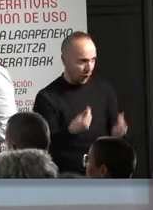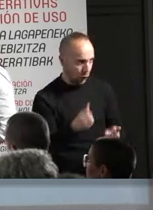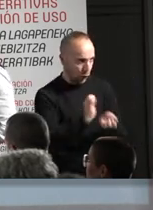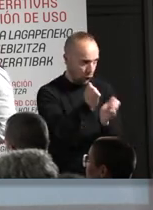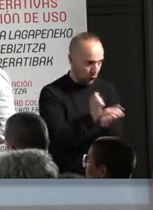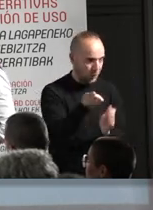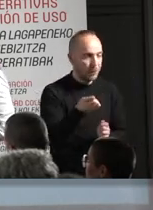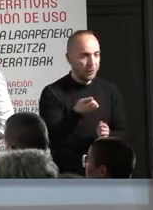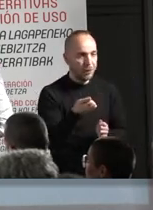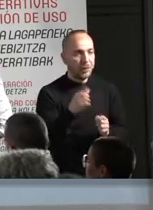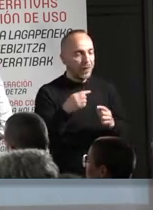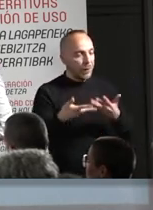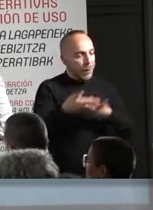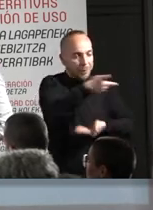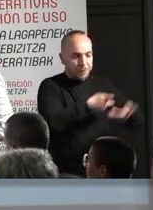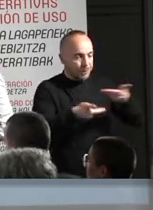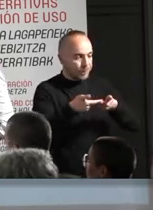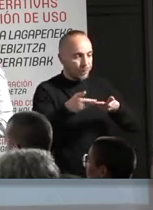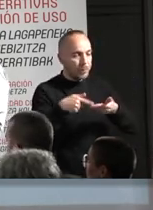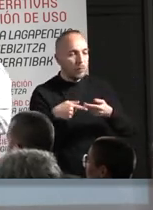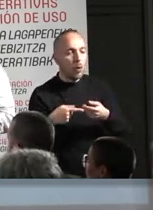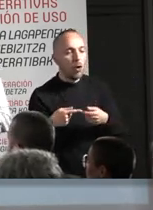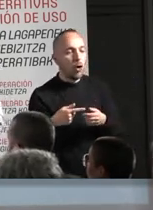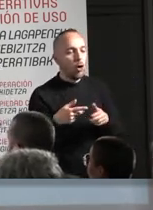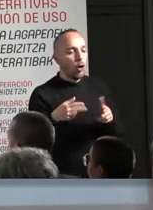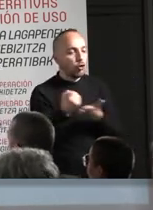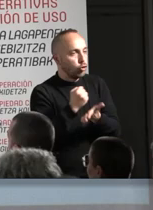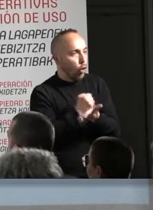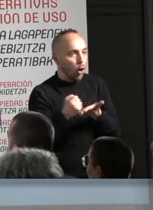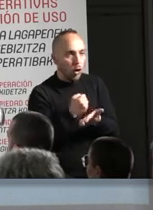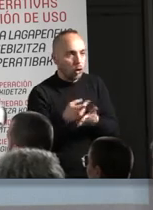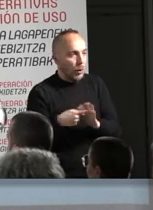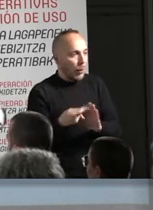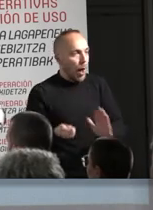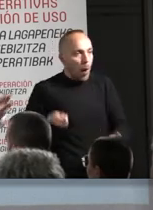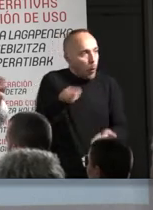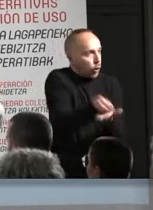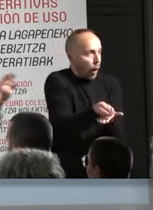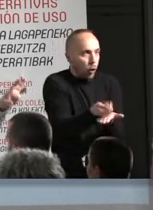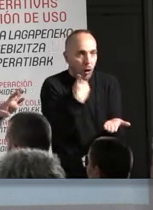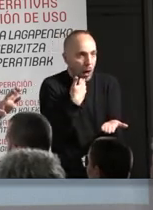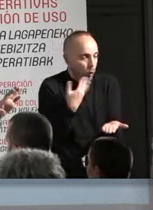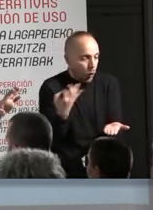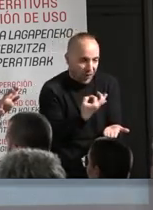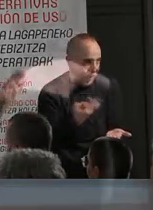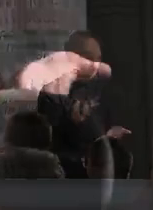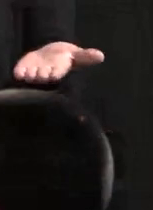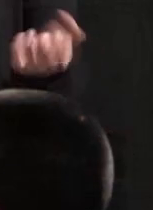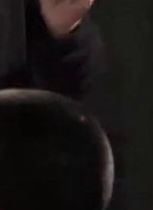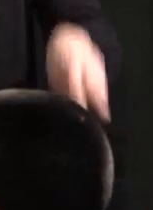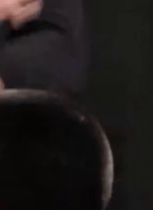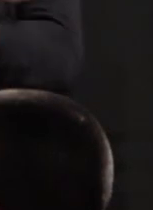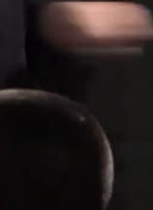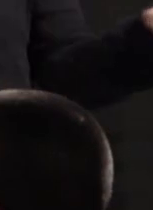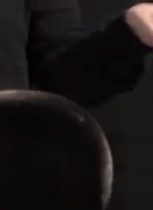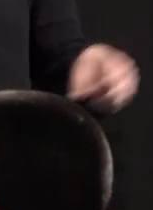a conjugar. Tiene que haber una aportación de los socios, es forzosa. Tiene que haber una aportación de los socios, sin eso es imposible. Es decir,